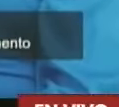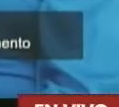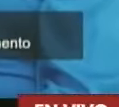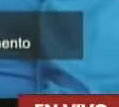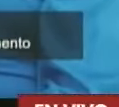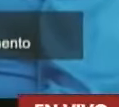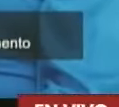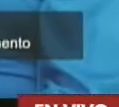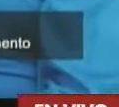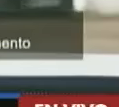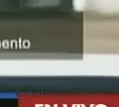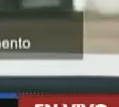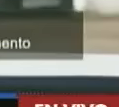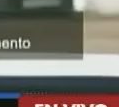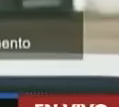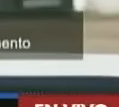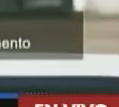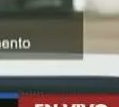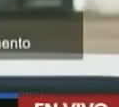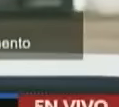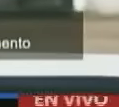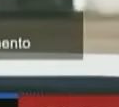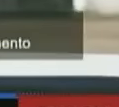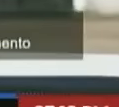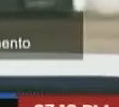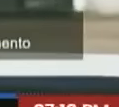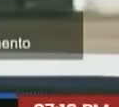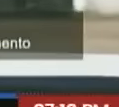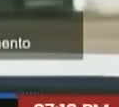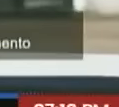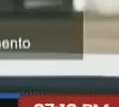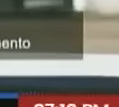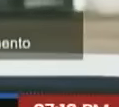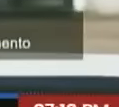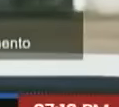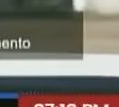importaciones a producir el año pasado el